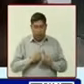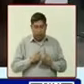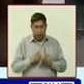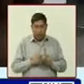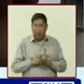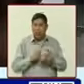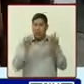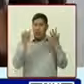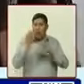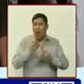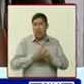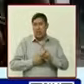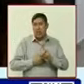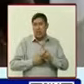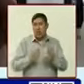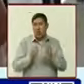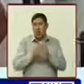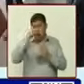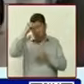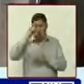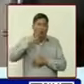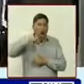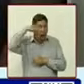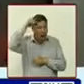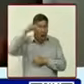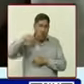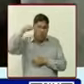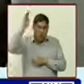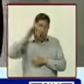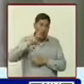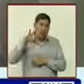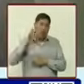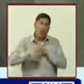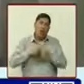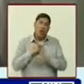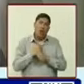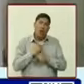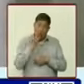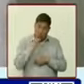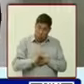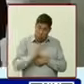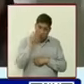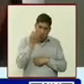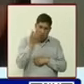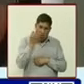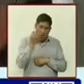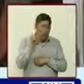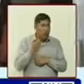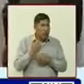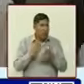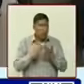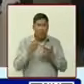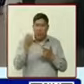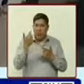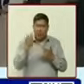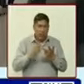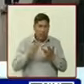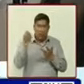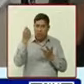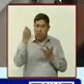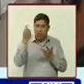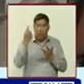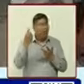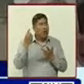de 6 meses, con un sujeto mayor arriba de 34 años. Cuando una niña de 12, de 13, de